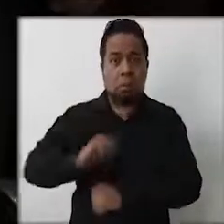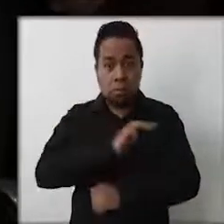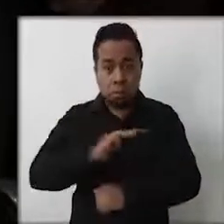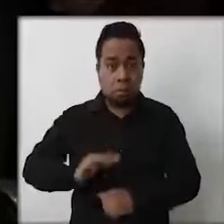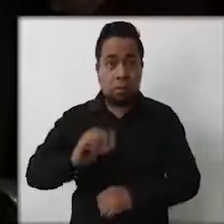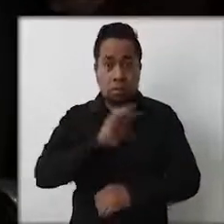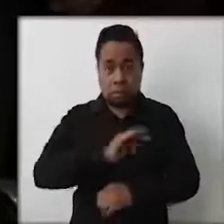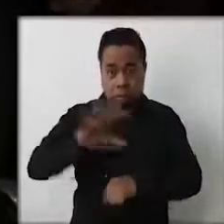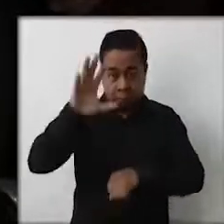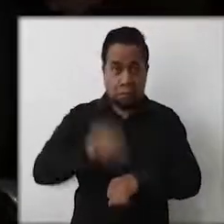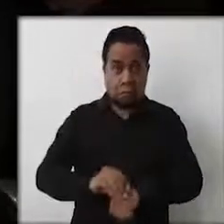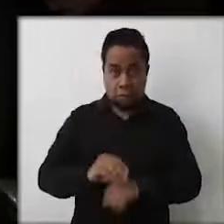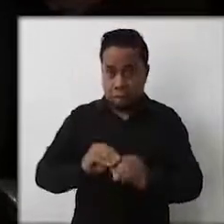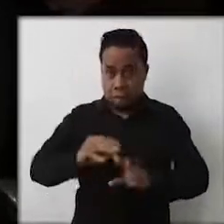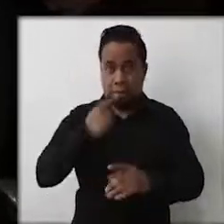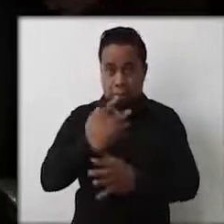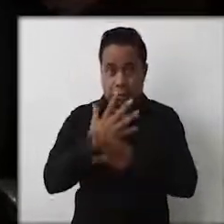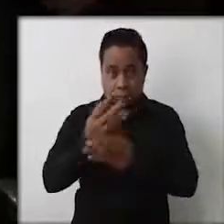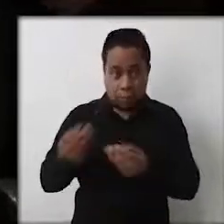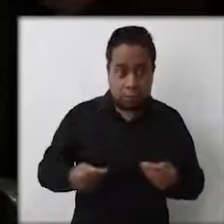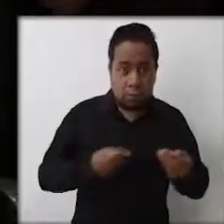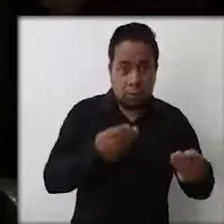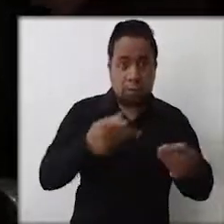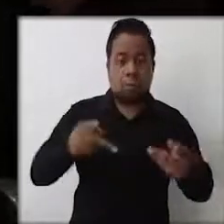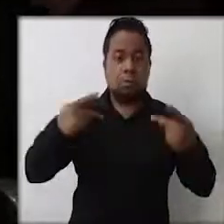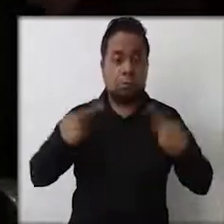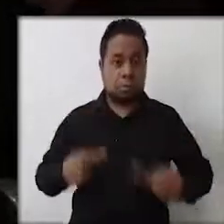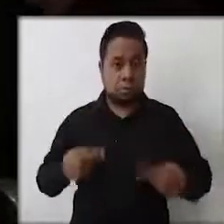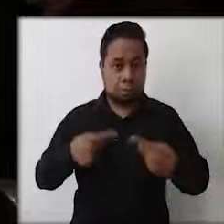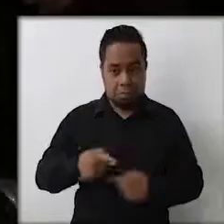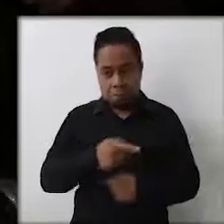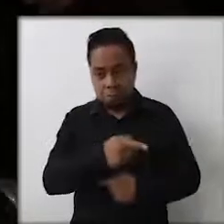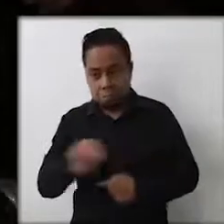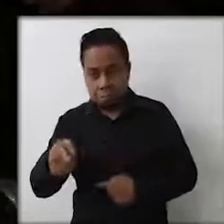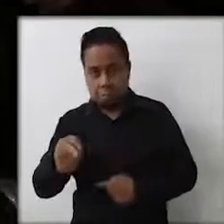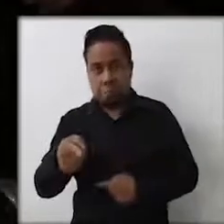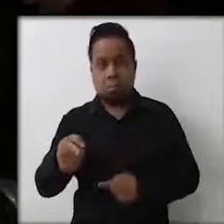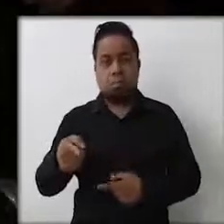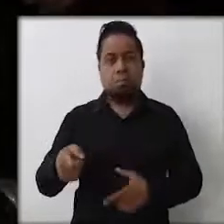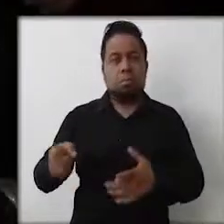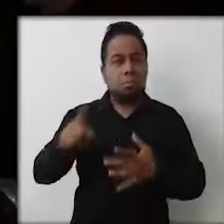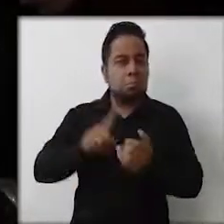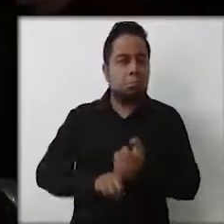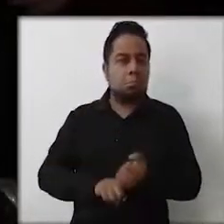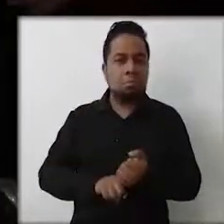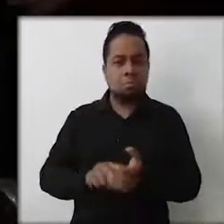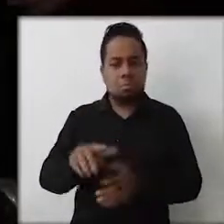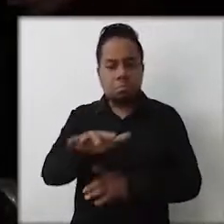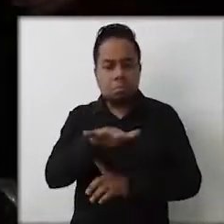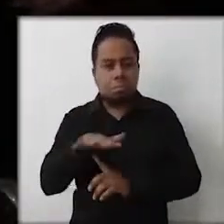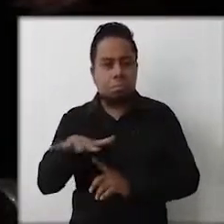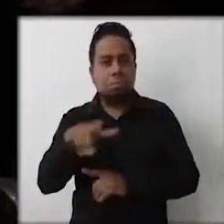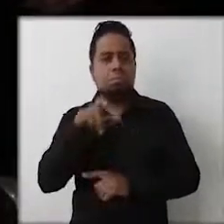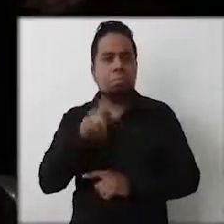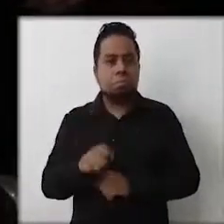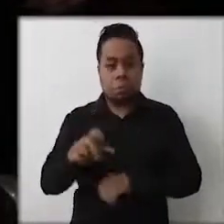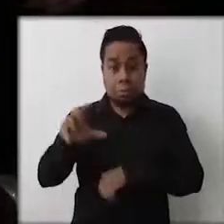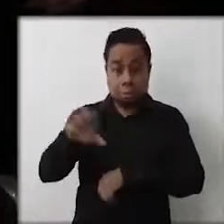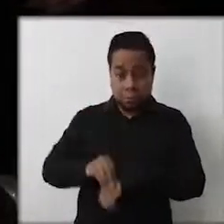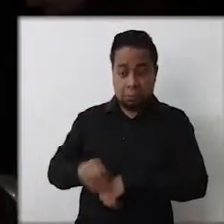colegiado, el presidente municipal, en el sentido de depurar el tema de